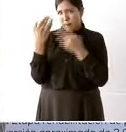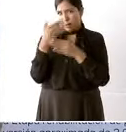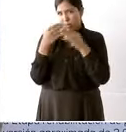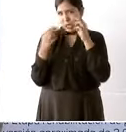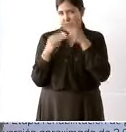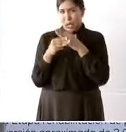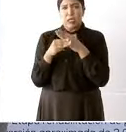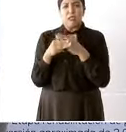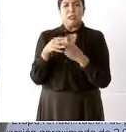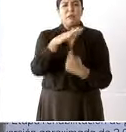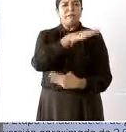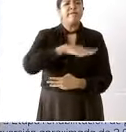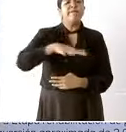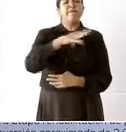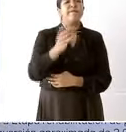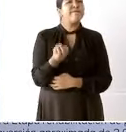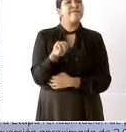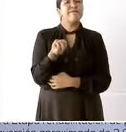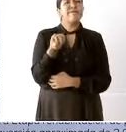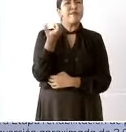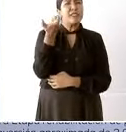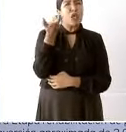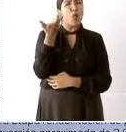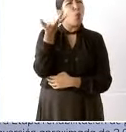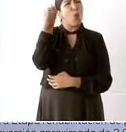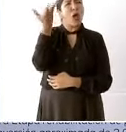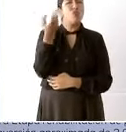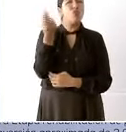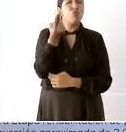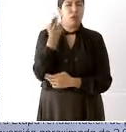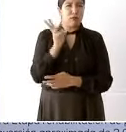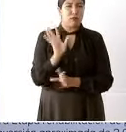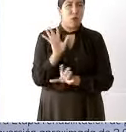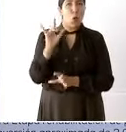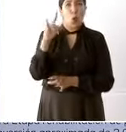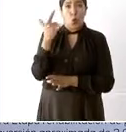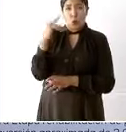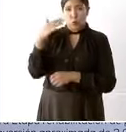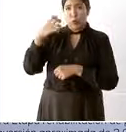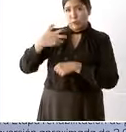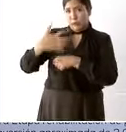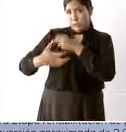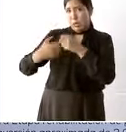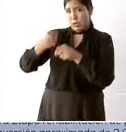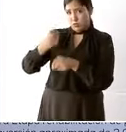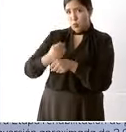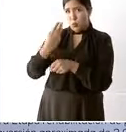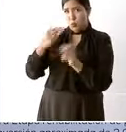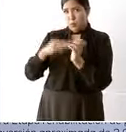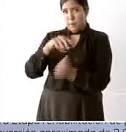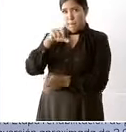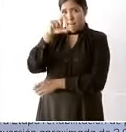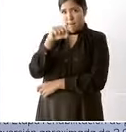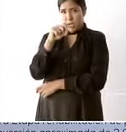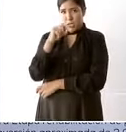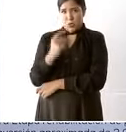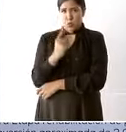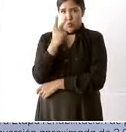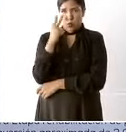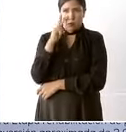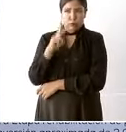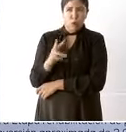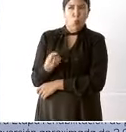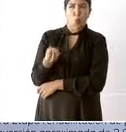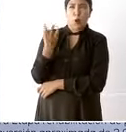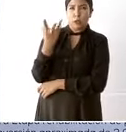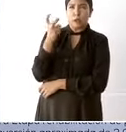Se está en un proceso de licitación a partir de julio de este año. Y de este monto, aquí